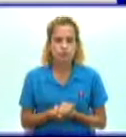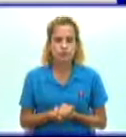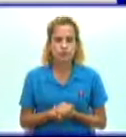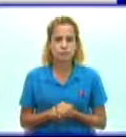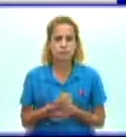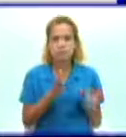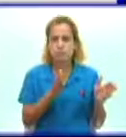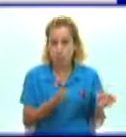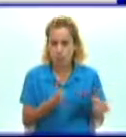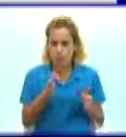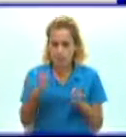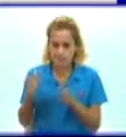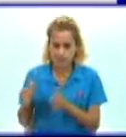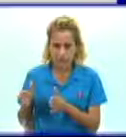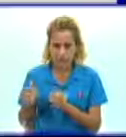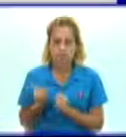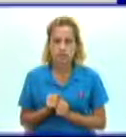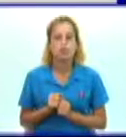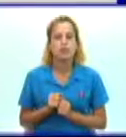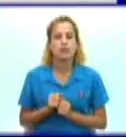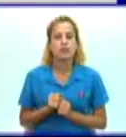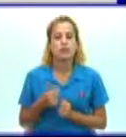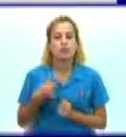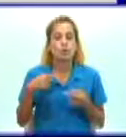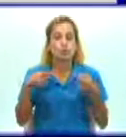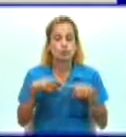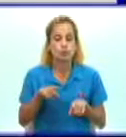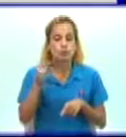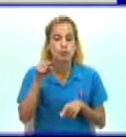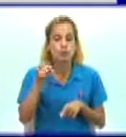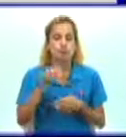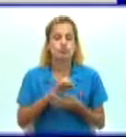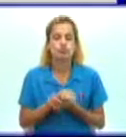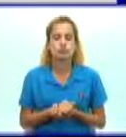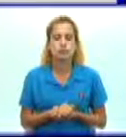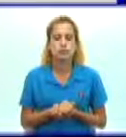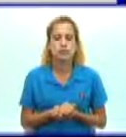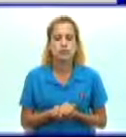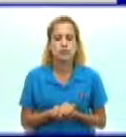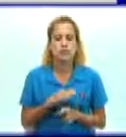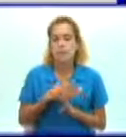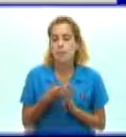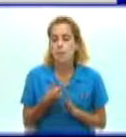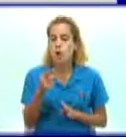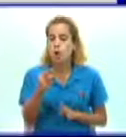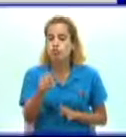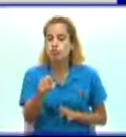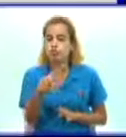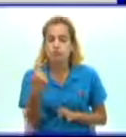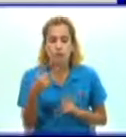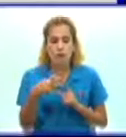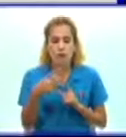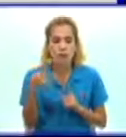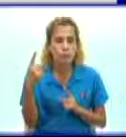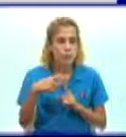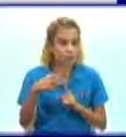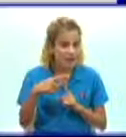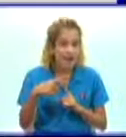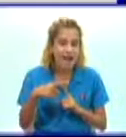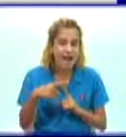decir, yo los voy a resolver ahora con ustedes por reflexiones y después a ustedes, como estudio independiente, les quedaría